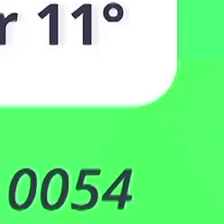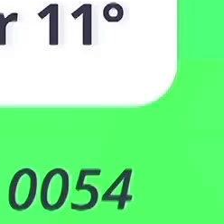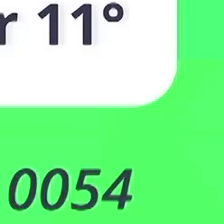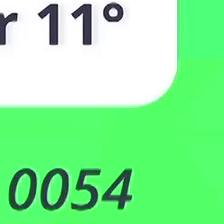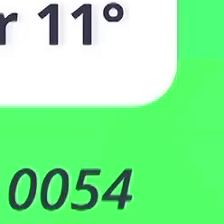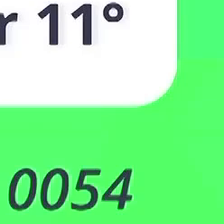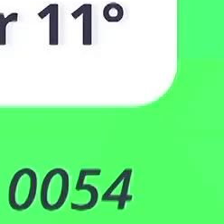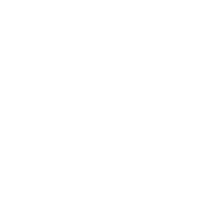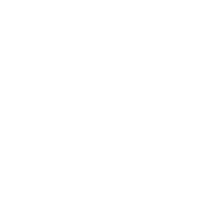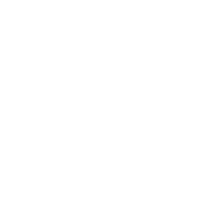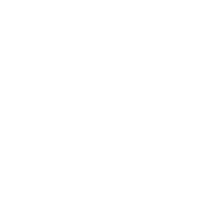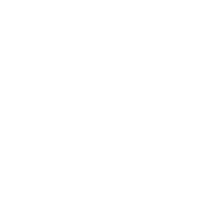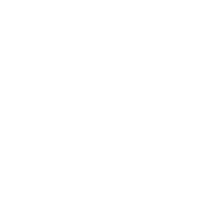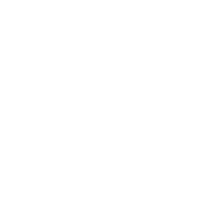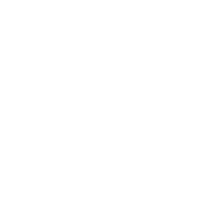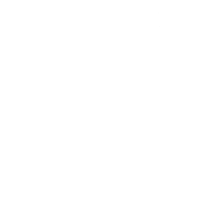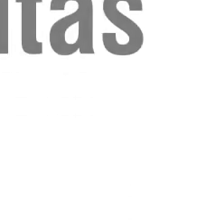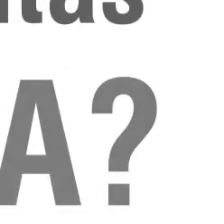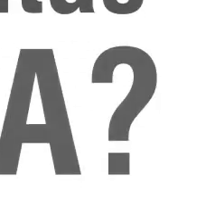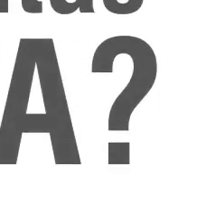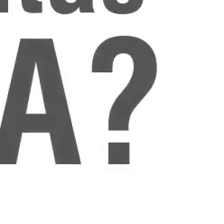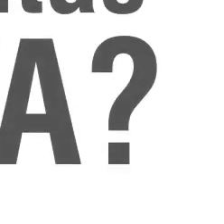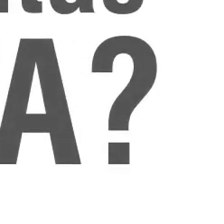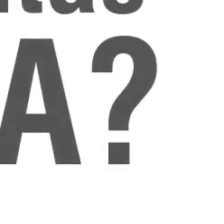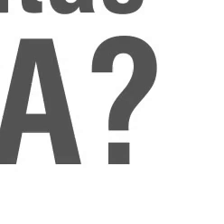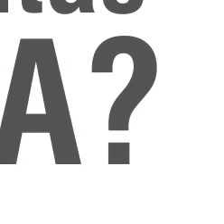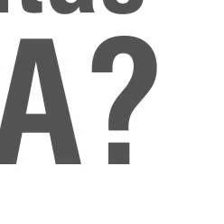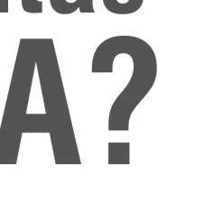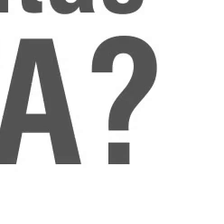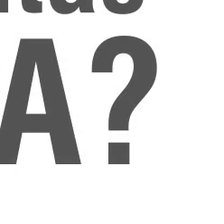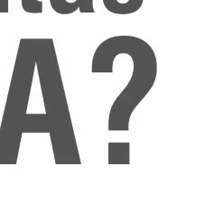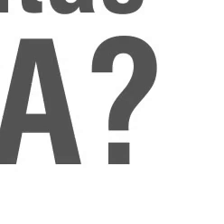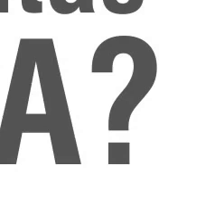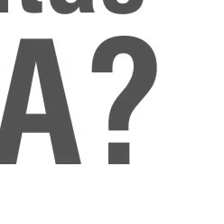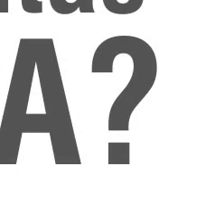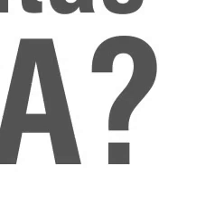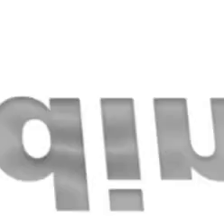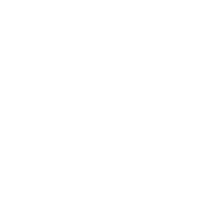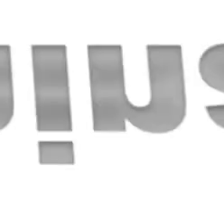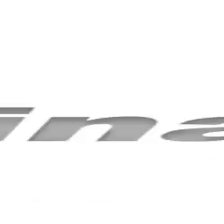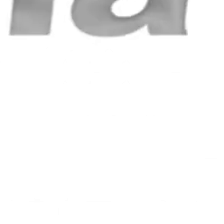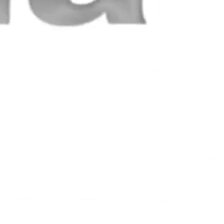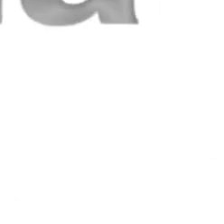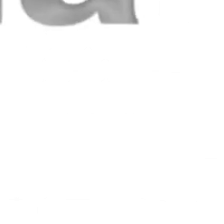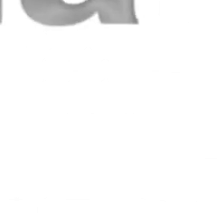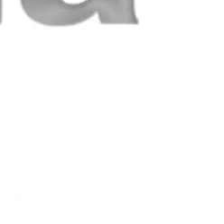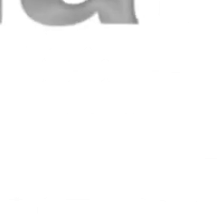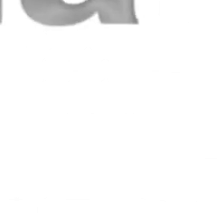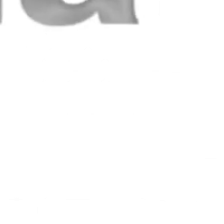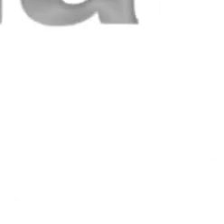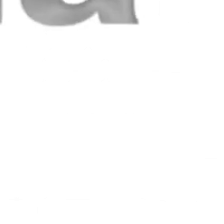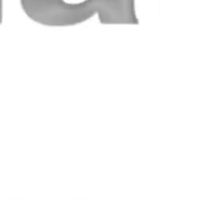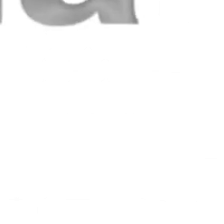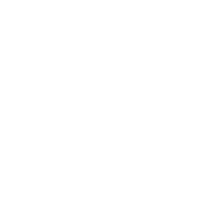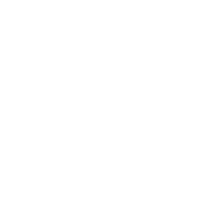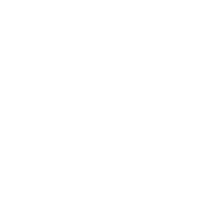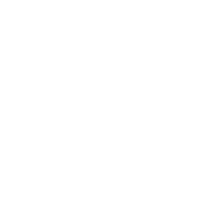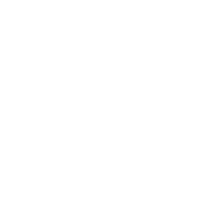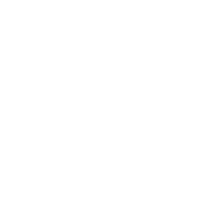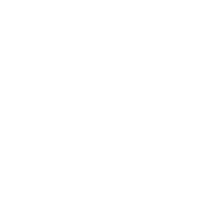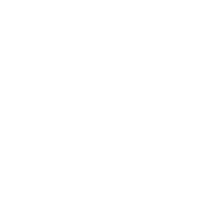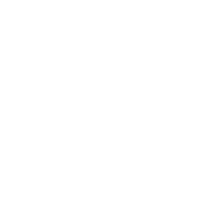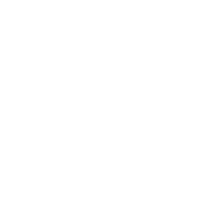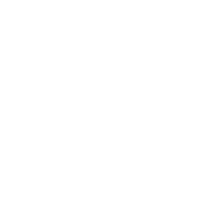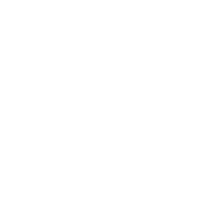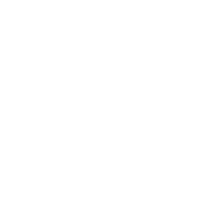305-5700-54. ¡Formarte! ¿Estás reportado y necesitas plata? Fácil, en Credinómina te prestamos hasta